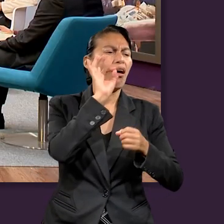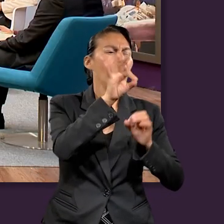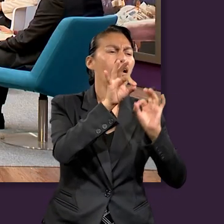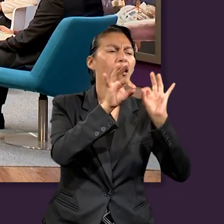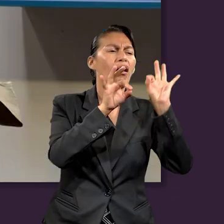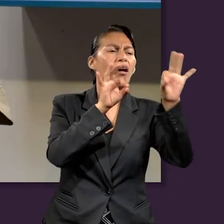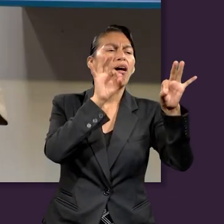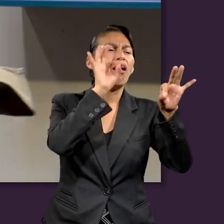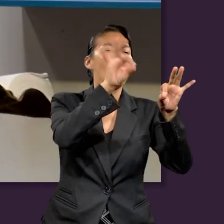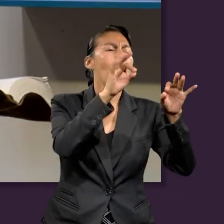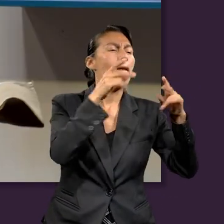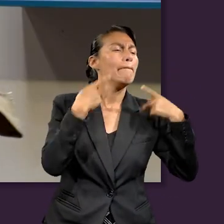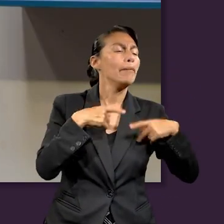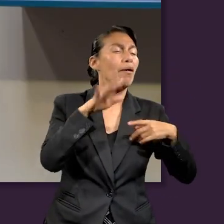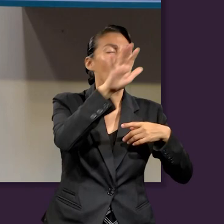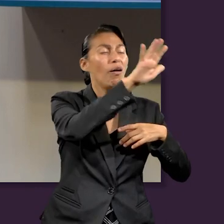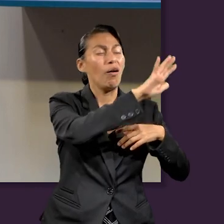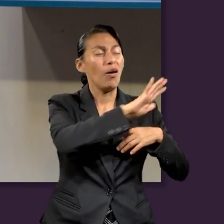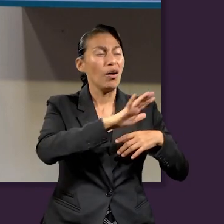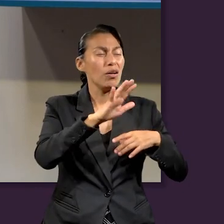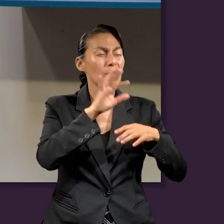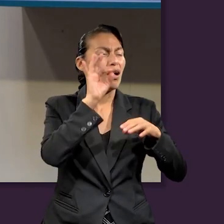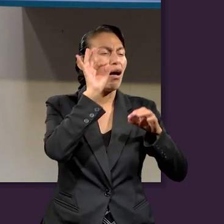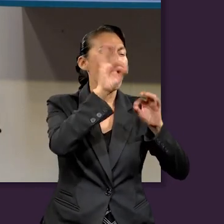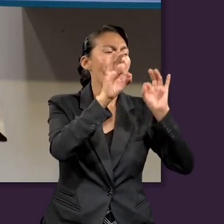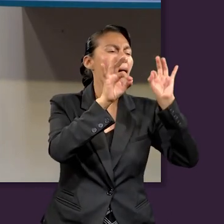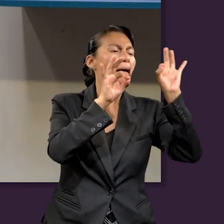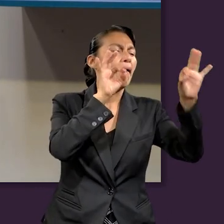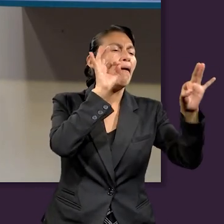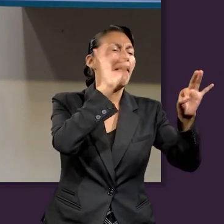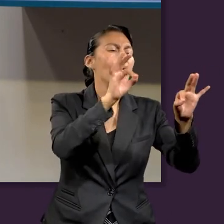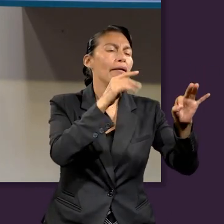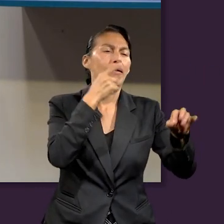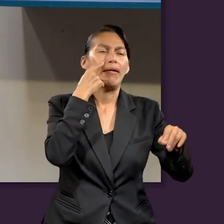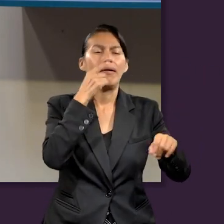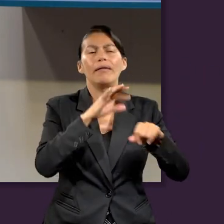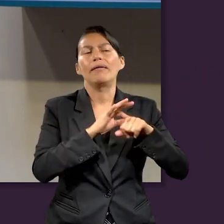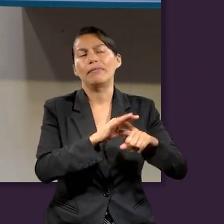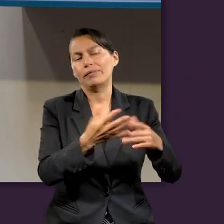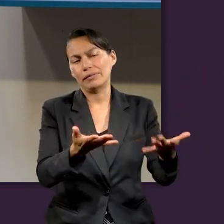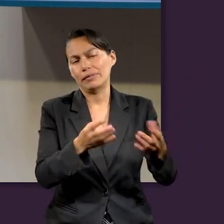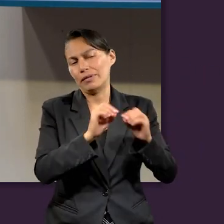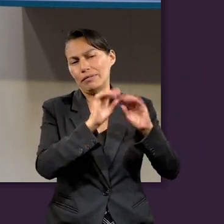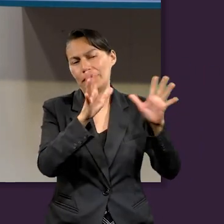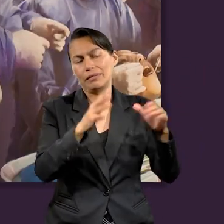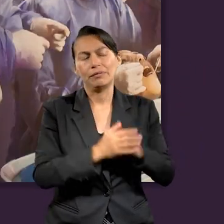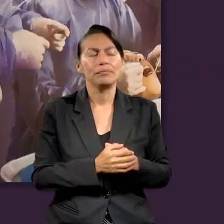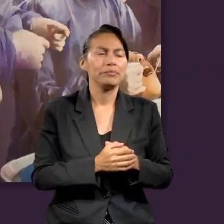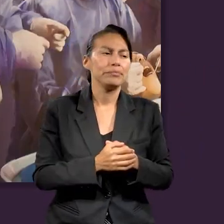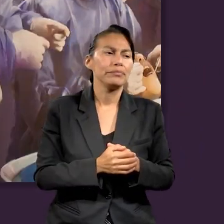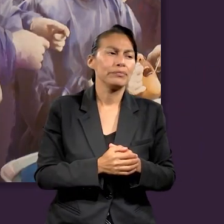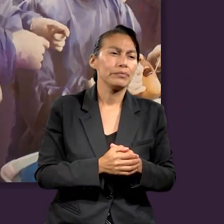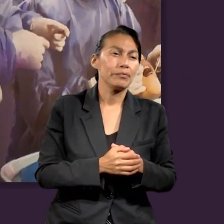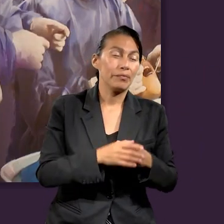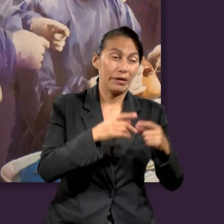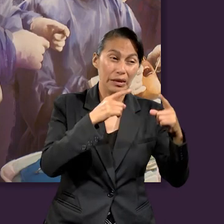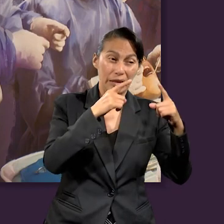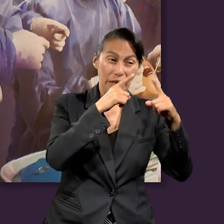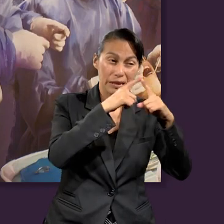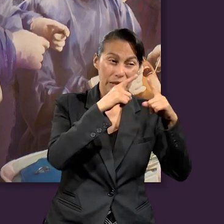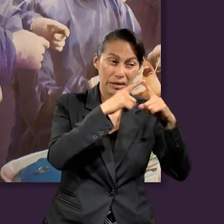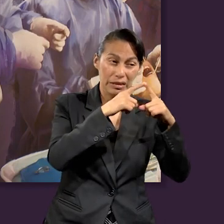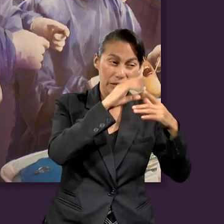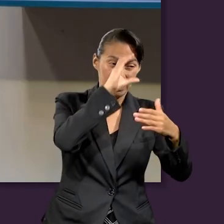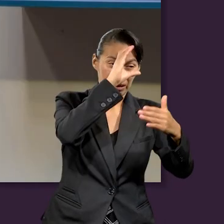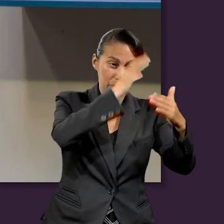un poder que ejerce influencia sobre todo el mundo y nosotros lo vemos hoy en día de manera muy clara. La influencia que ejerce la